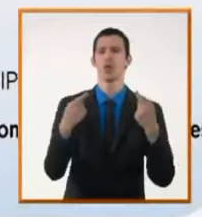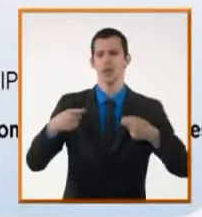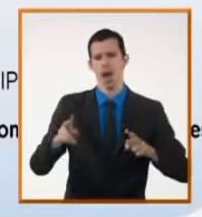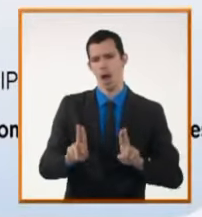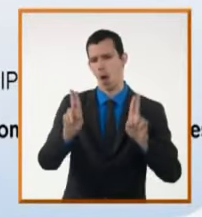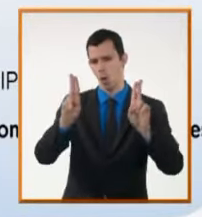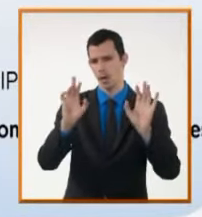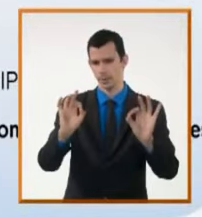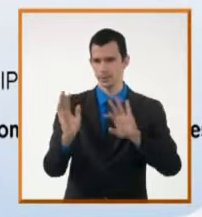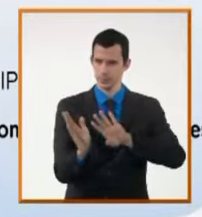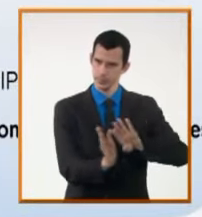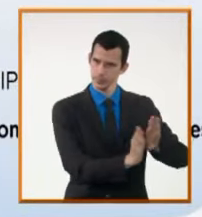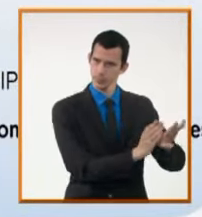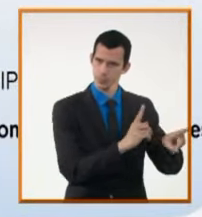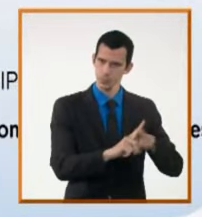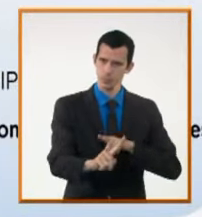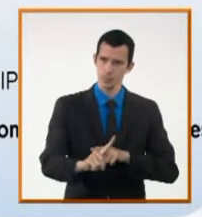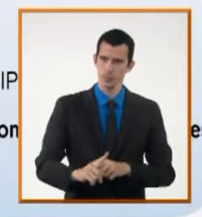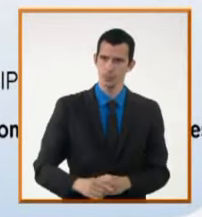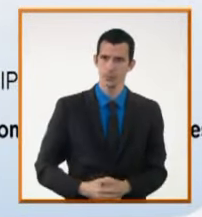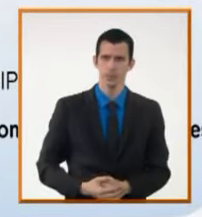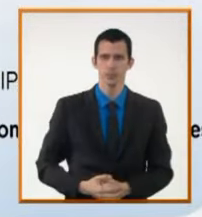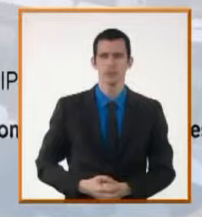al tema de los actores económicos.